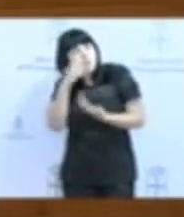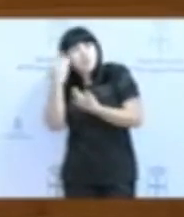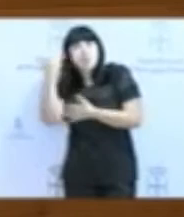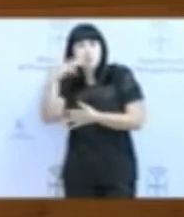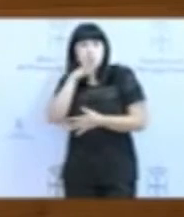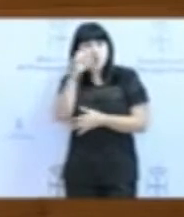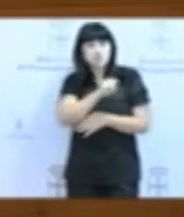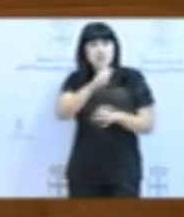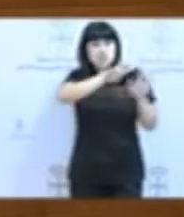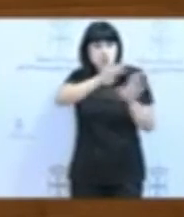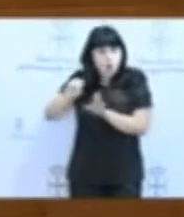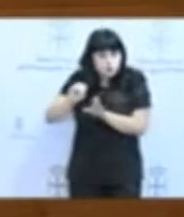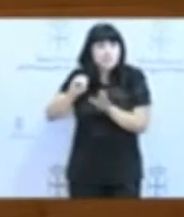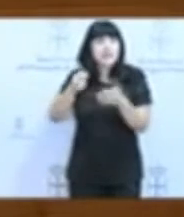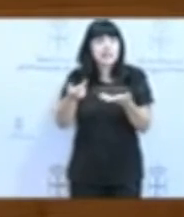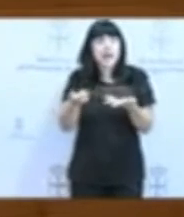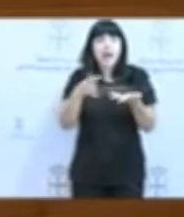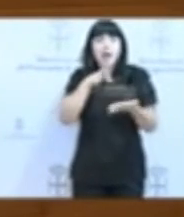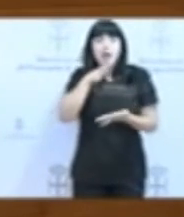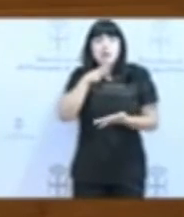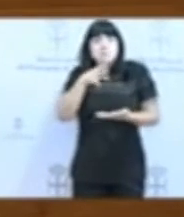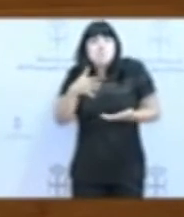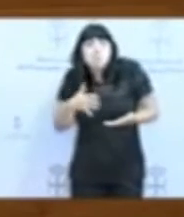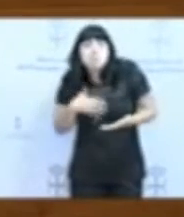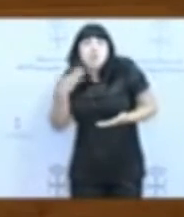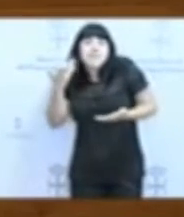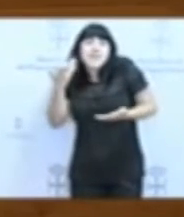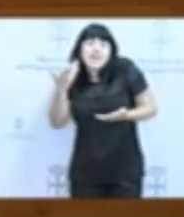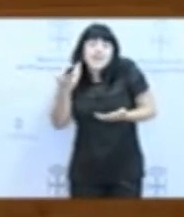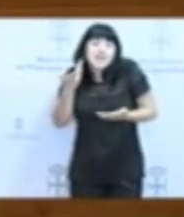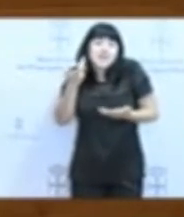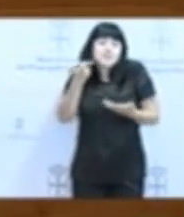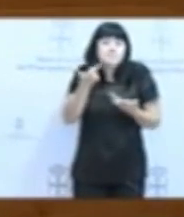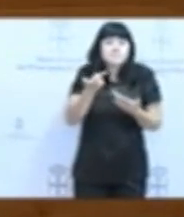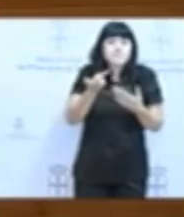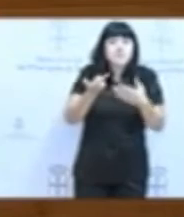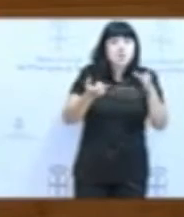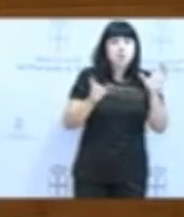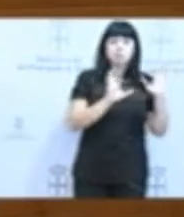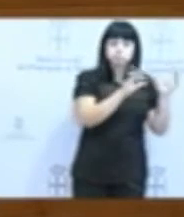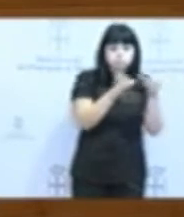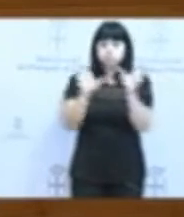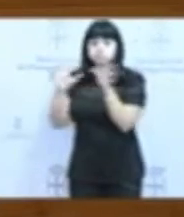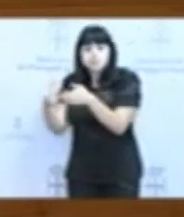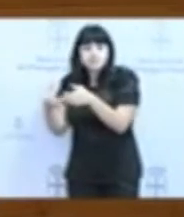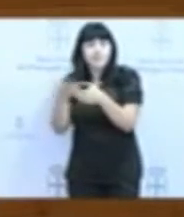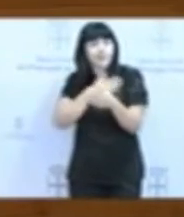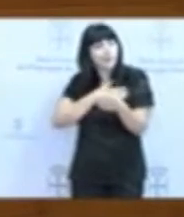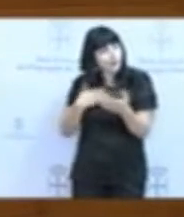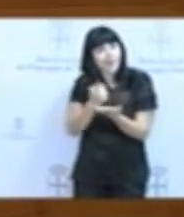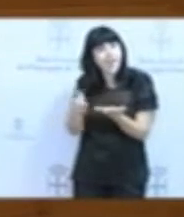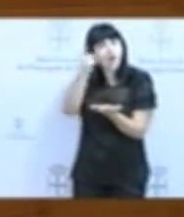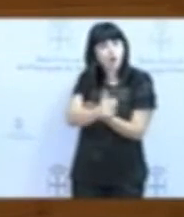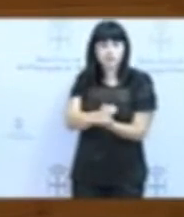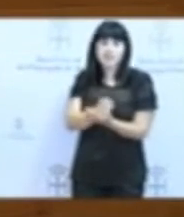80 llegará el día que a alguien se le ocurra hasta echar de menos al bipartidismo. Y no solo se respira nostalgia, se respira